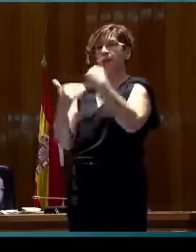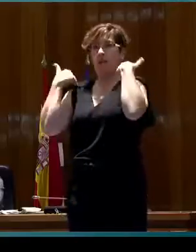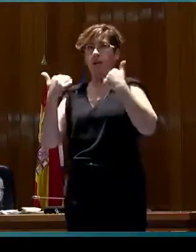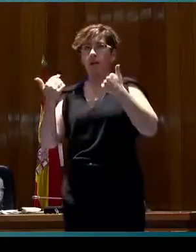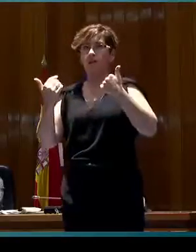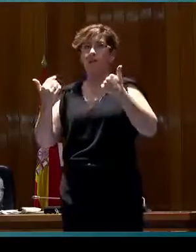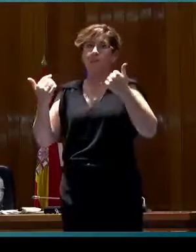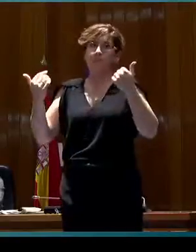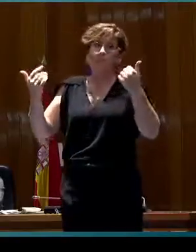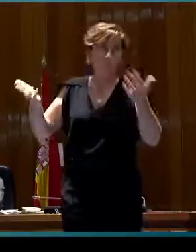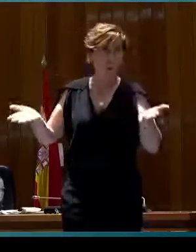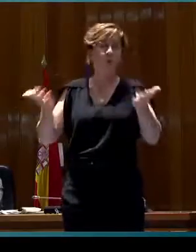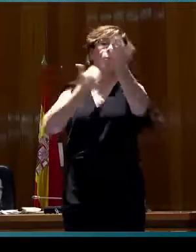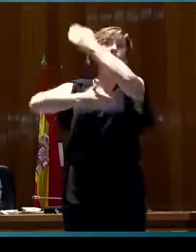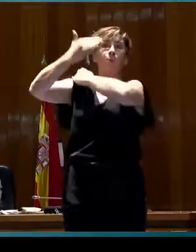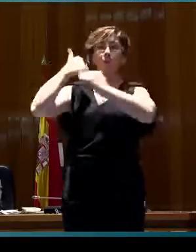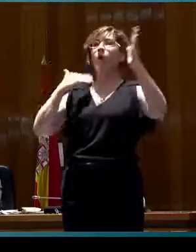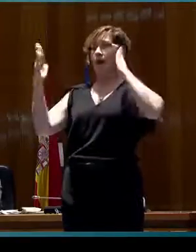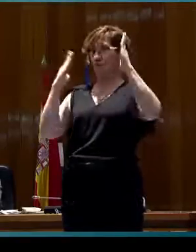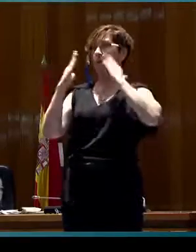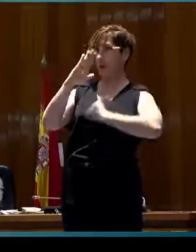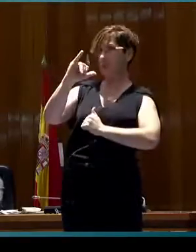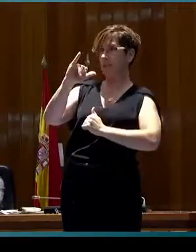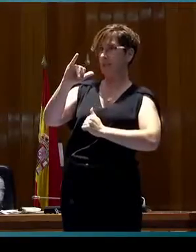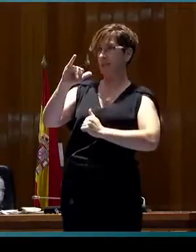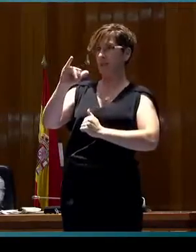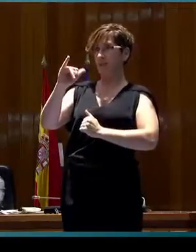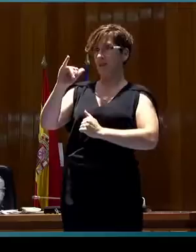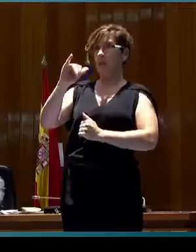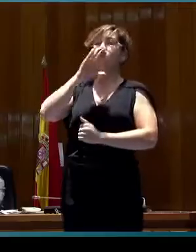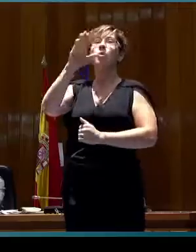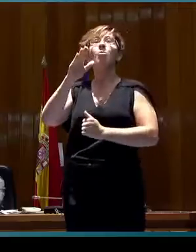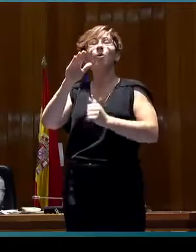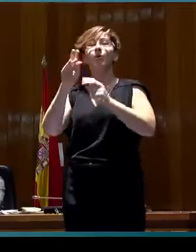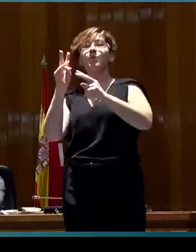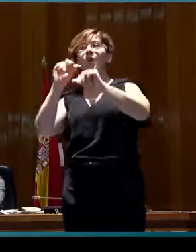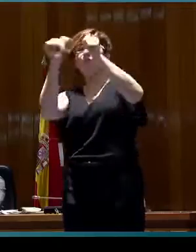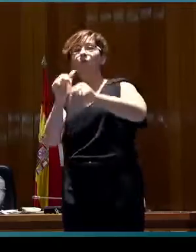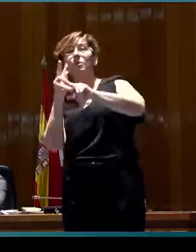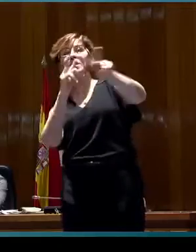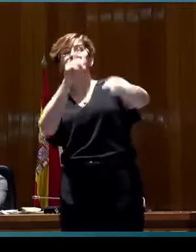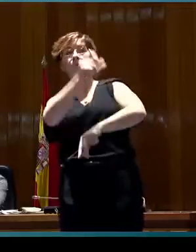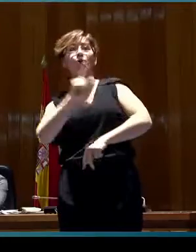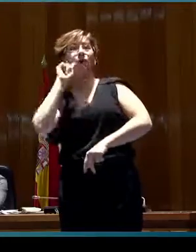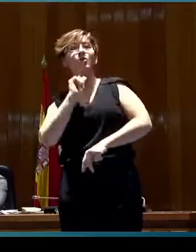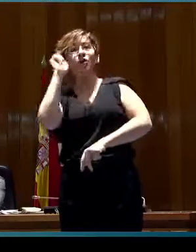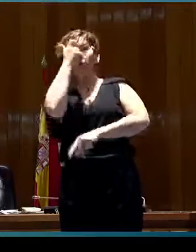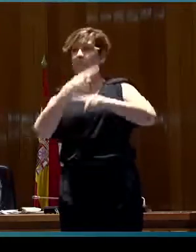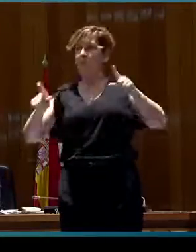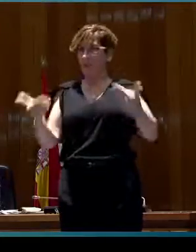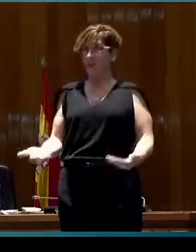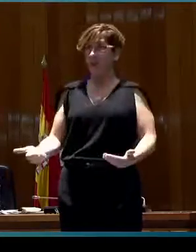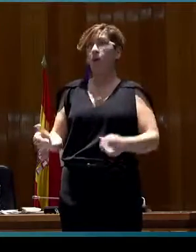hubo una época en la que eso ocurrió así porque la persona sorda tenía otra consideración. Afortunadamente, y lo decía también Úrsula,